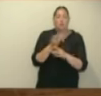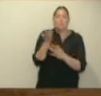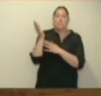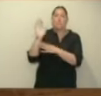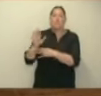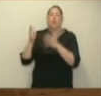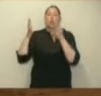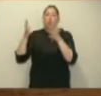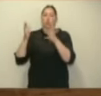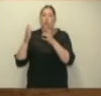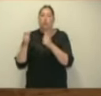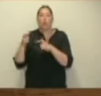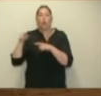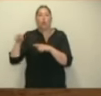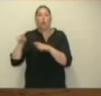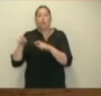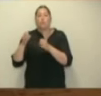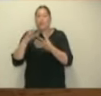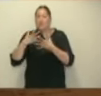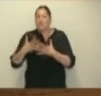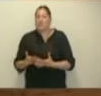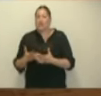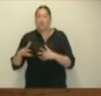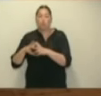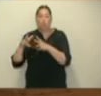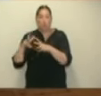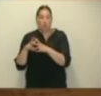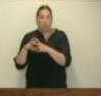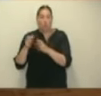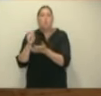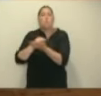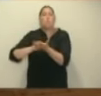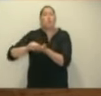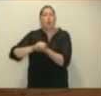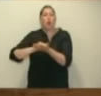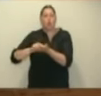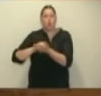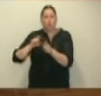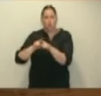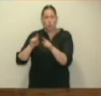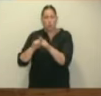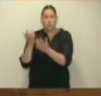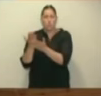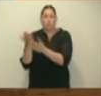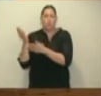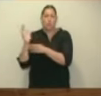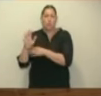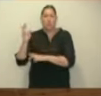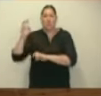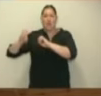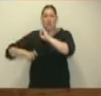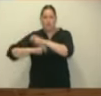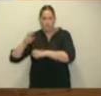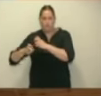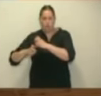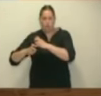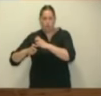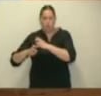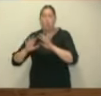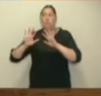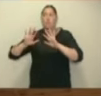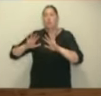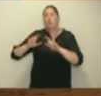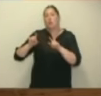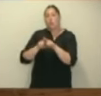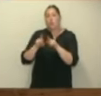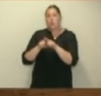Social un borrador de una supuesta propuesta de reforma. Eso sí, en una muestra de prudencia,